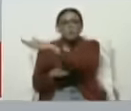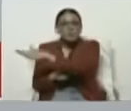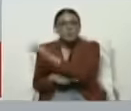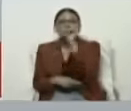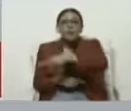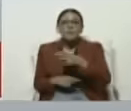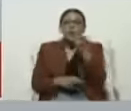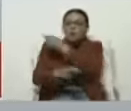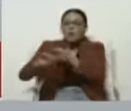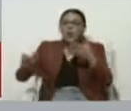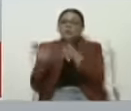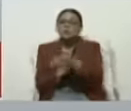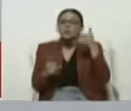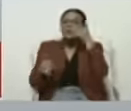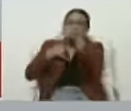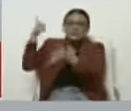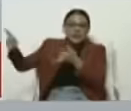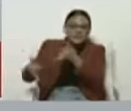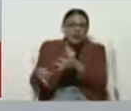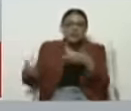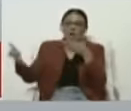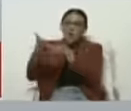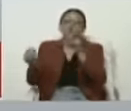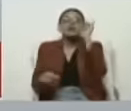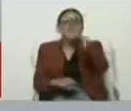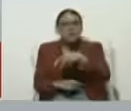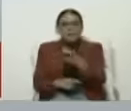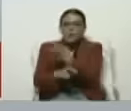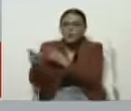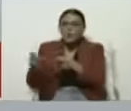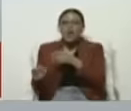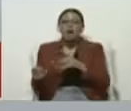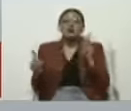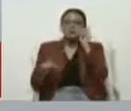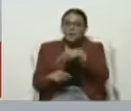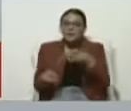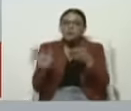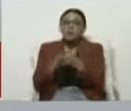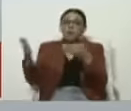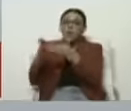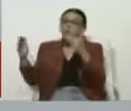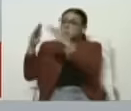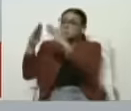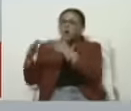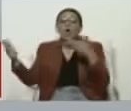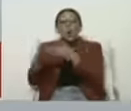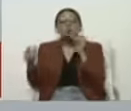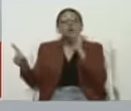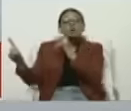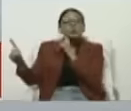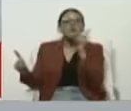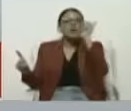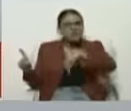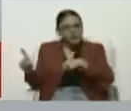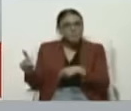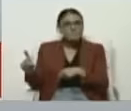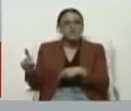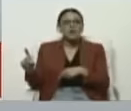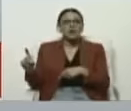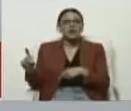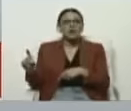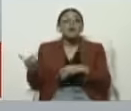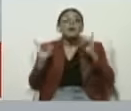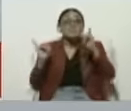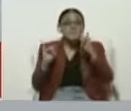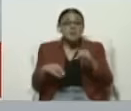llamadas telefónicas que recibió, las amenazas a su vivienda, las amenazas contra su madre enferma, que de inmediato se aboque el